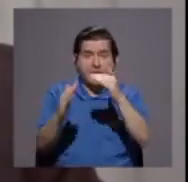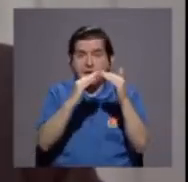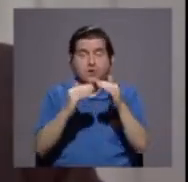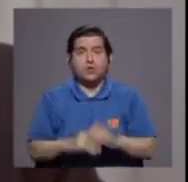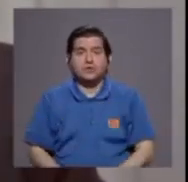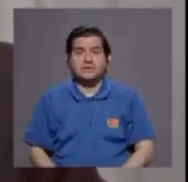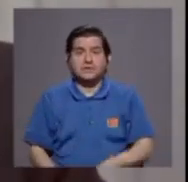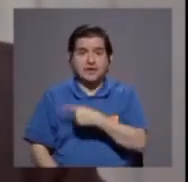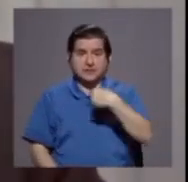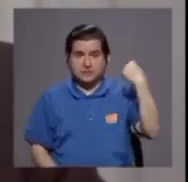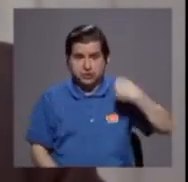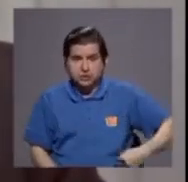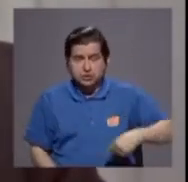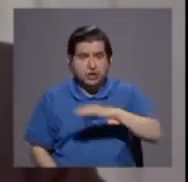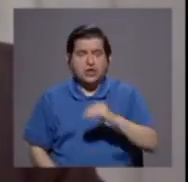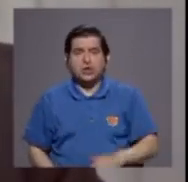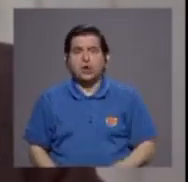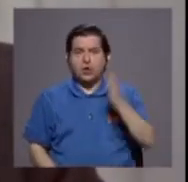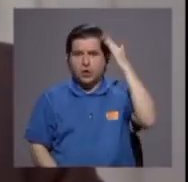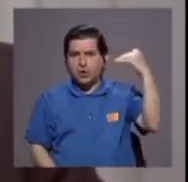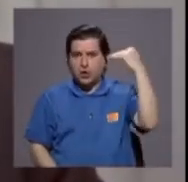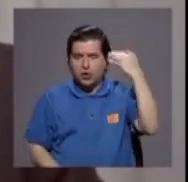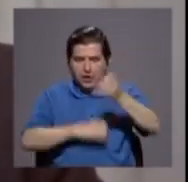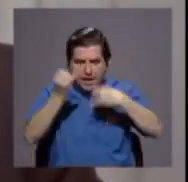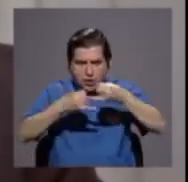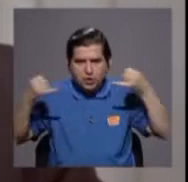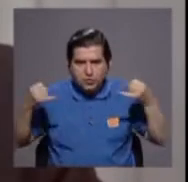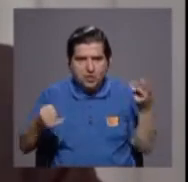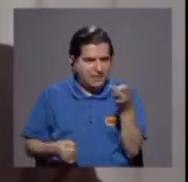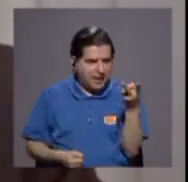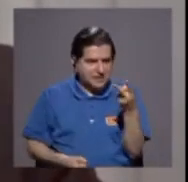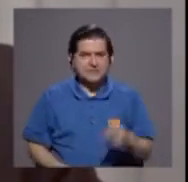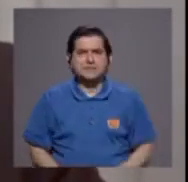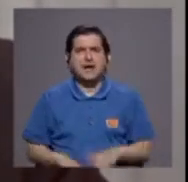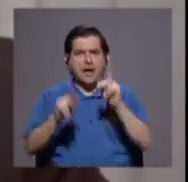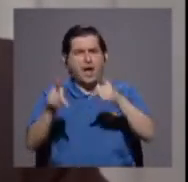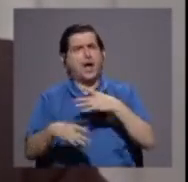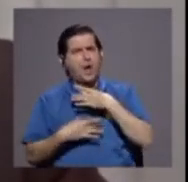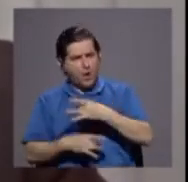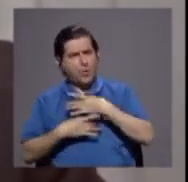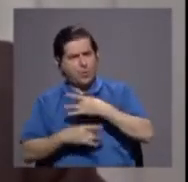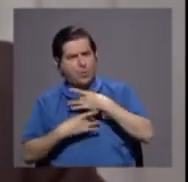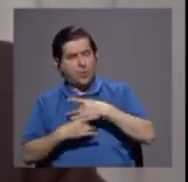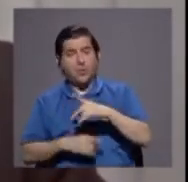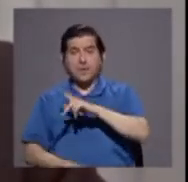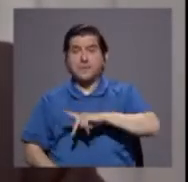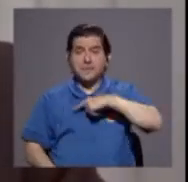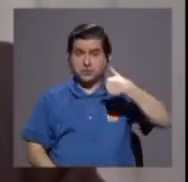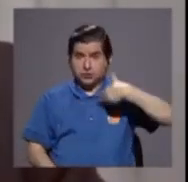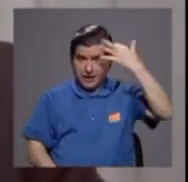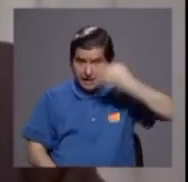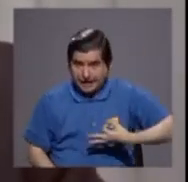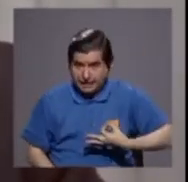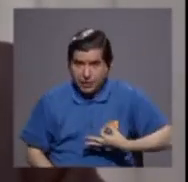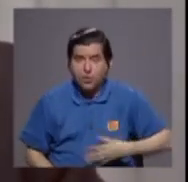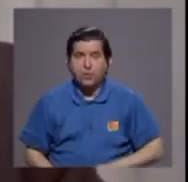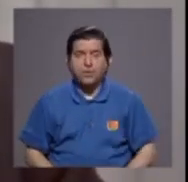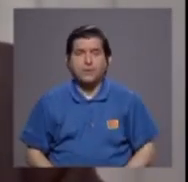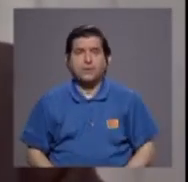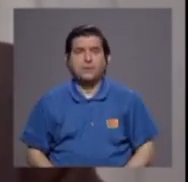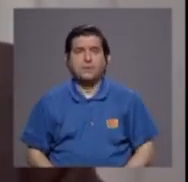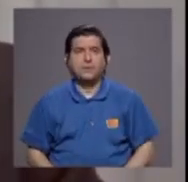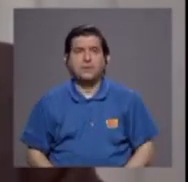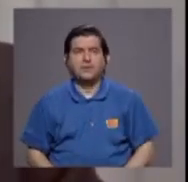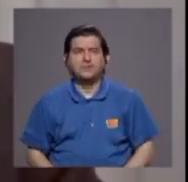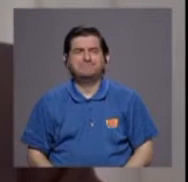Entonces, es una opción que para muchas personas es atractiva. Personalmente creo que el mayor